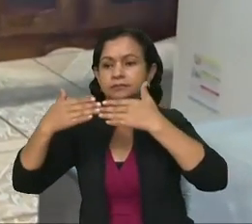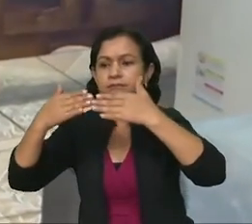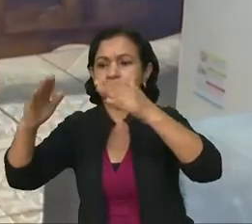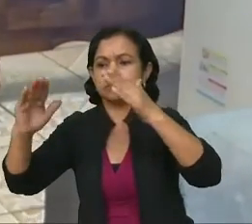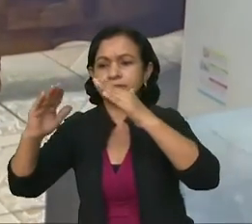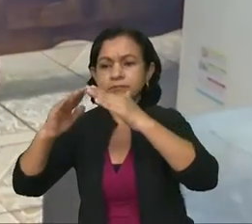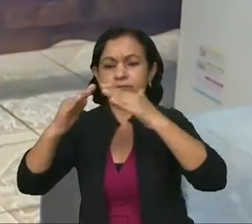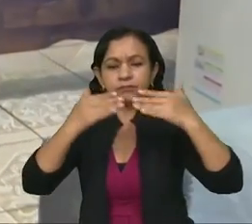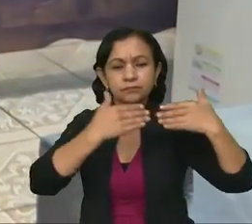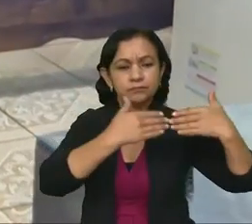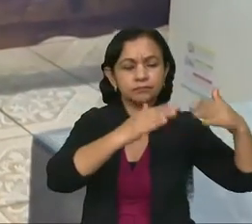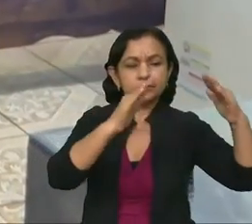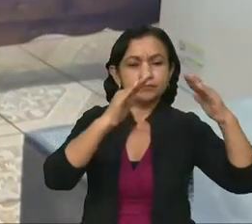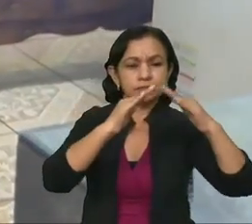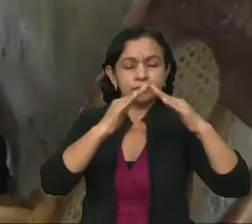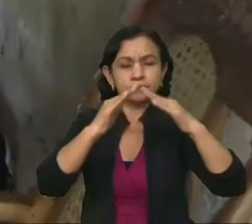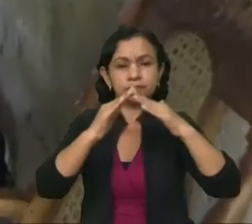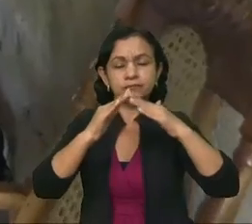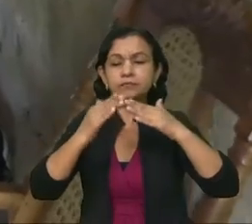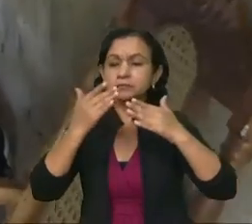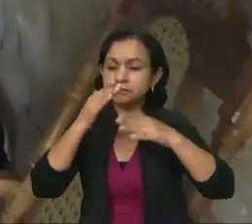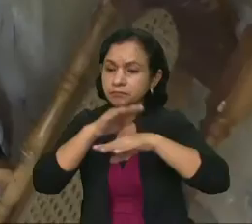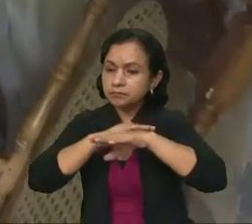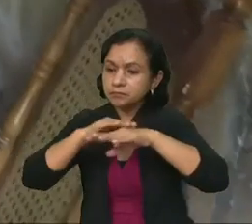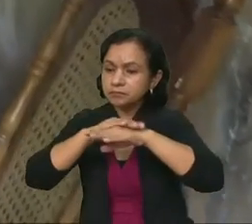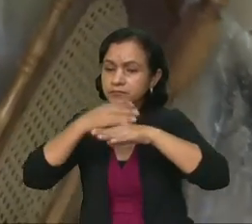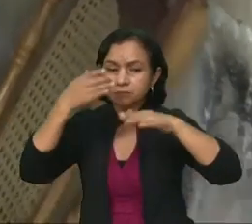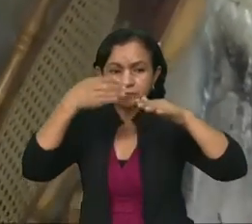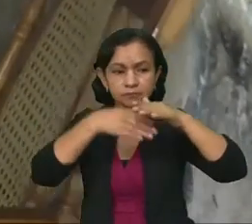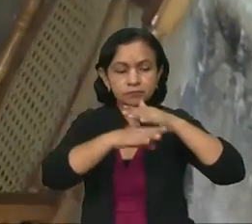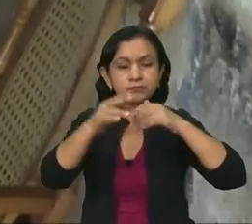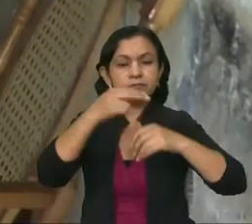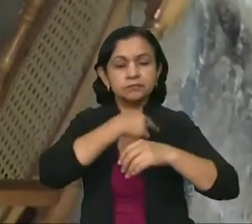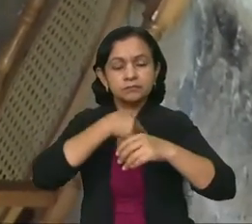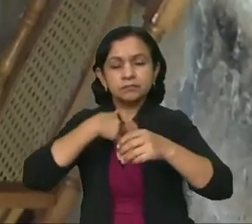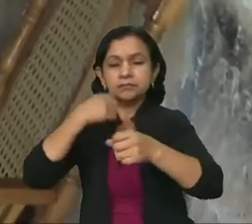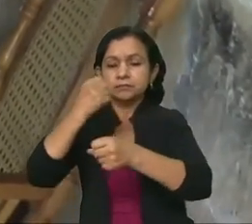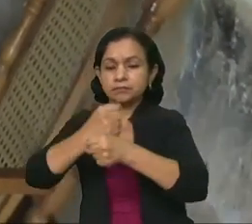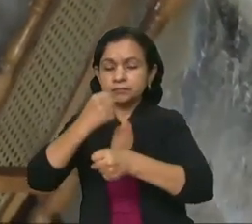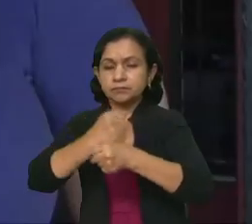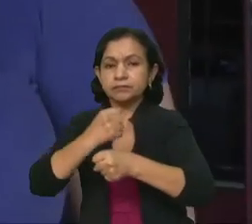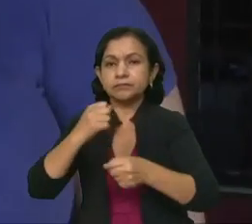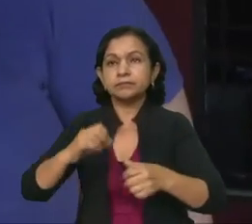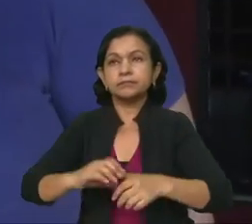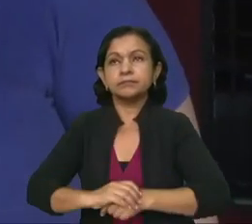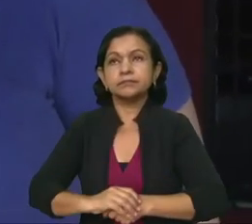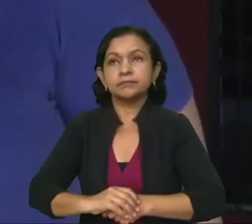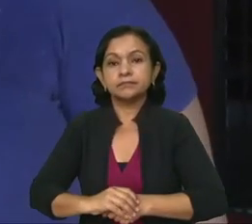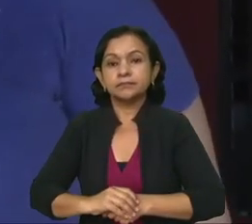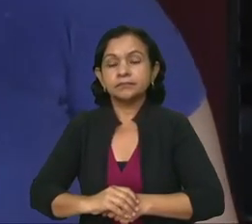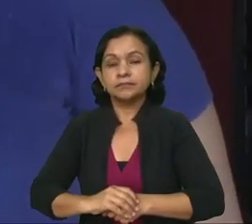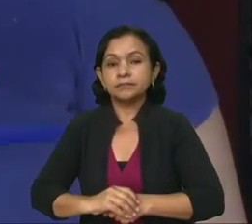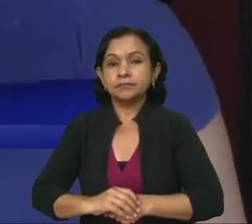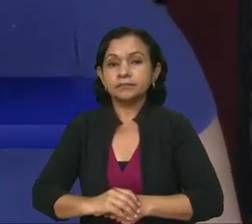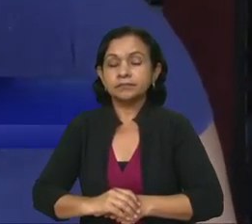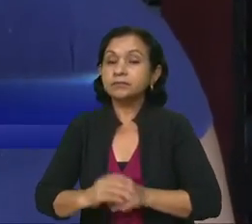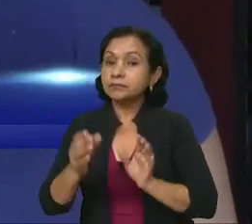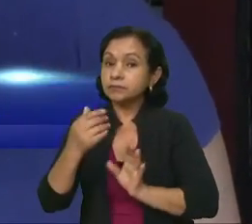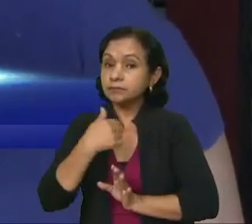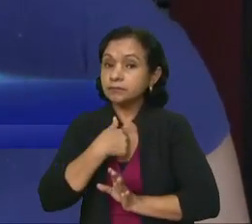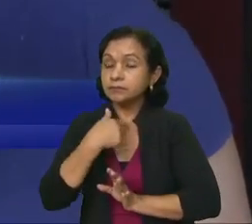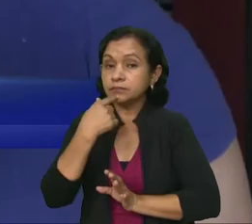sus viviendas, permitiendo que los brigadistas de la salud realizaran su trabajo. Yo opino de